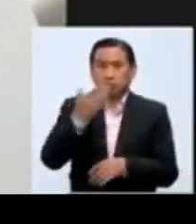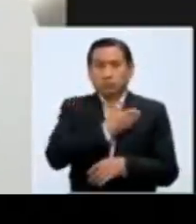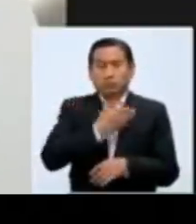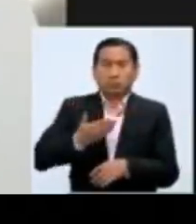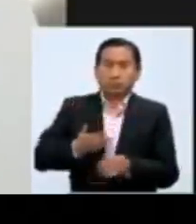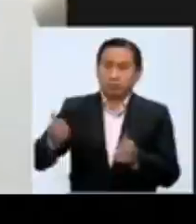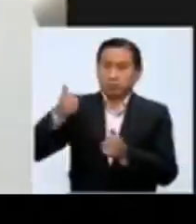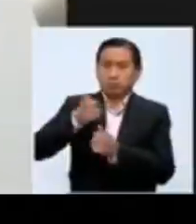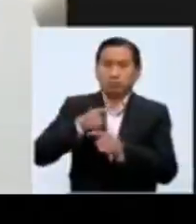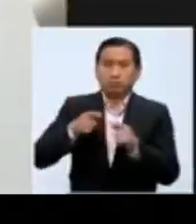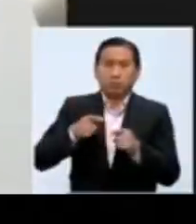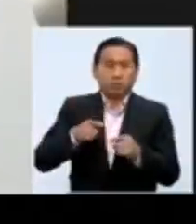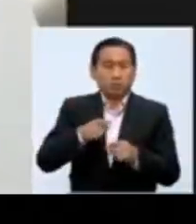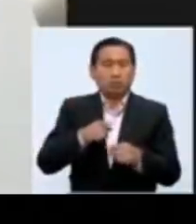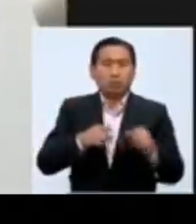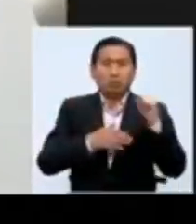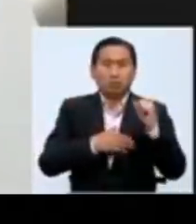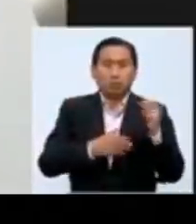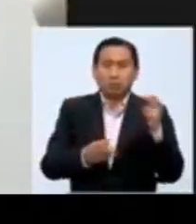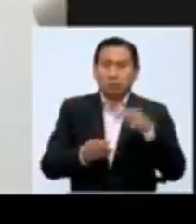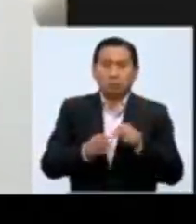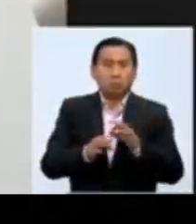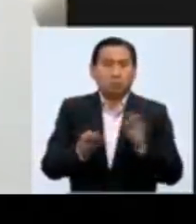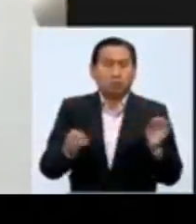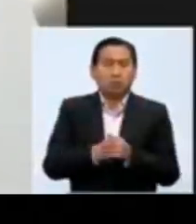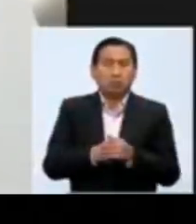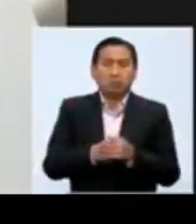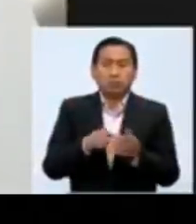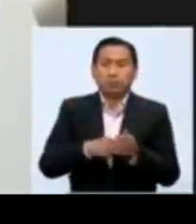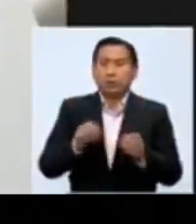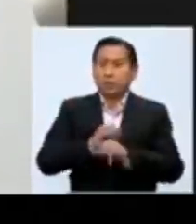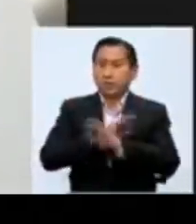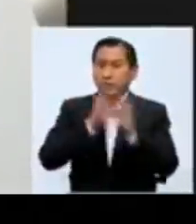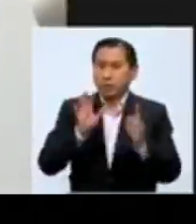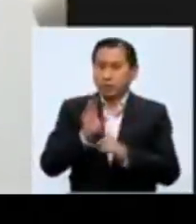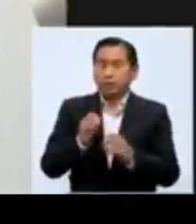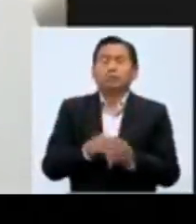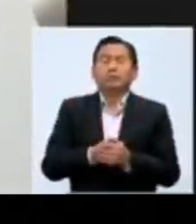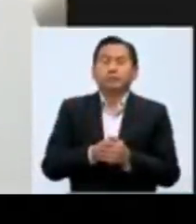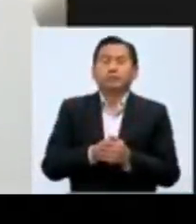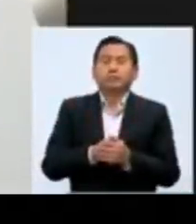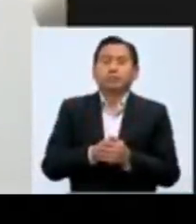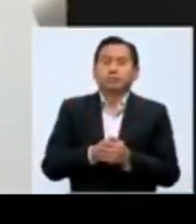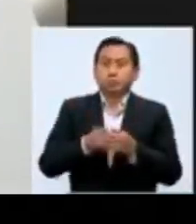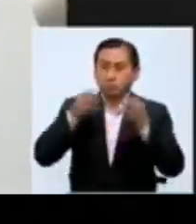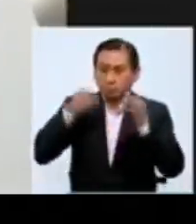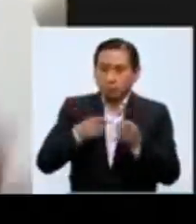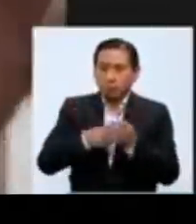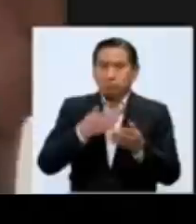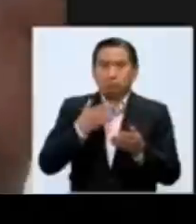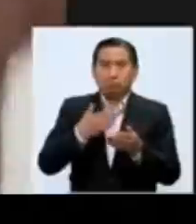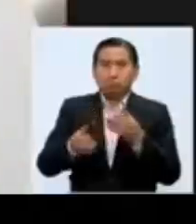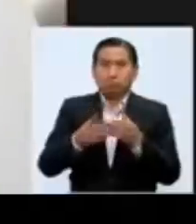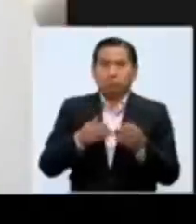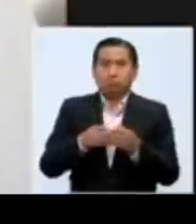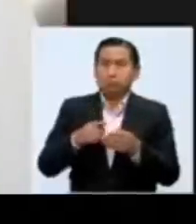presidente, pero sin la presencia del movimiento socialismo. Eso que quede claro. Por lo tanto, cualquier decisión